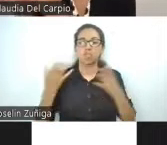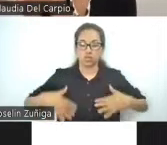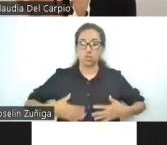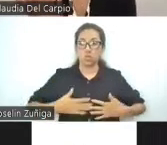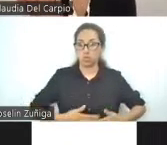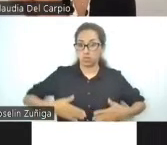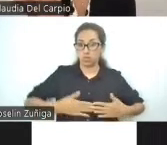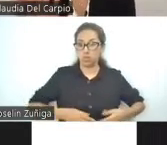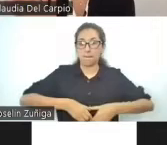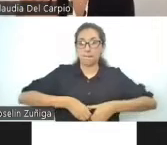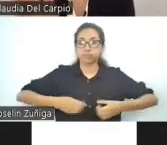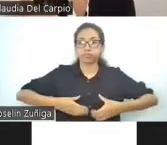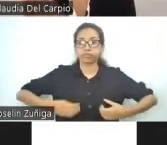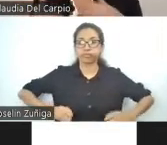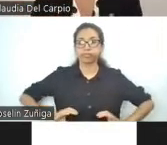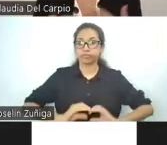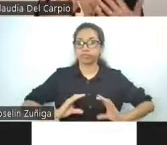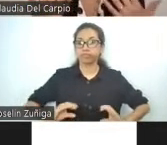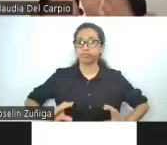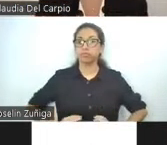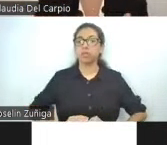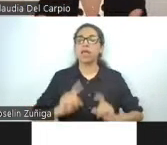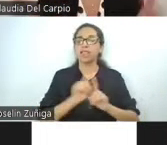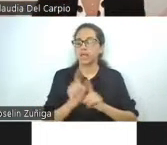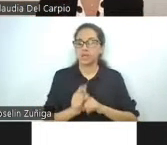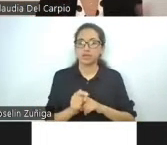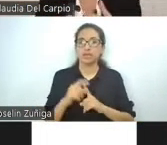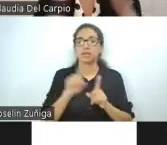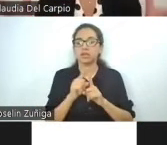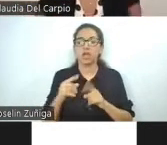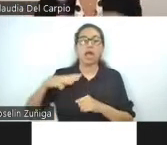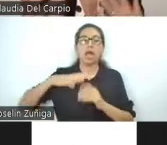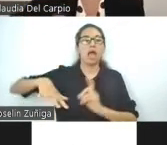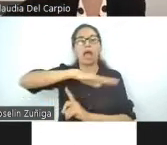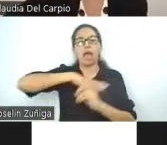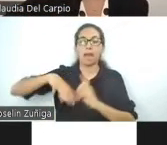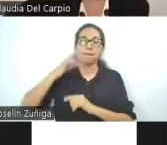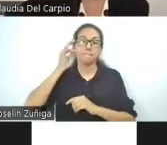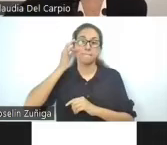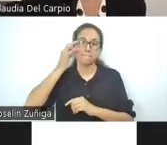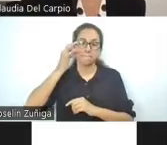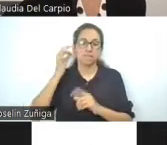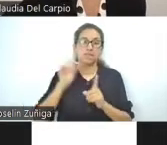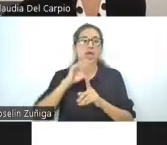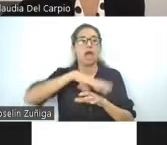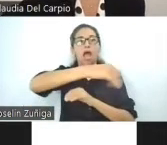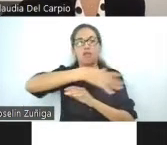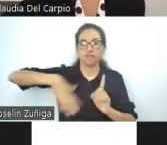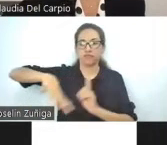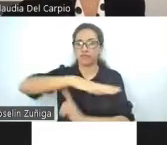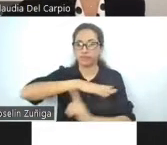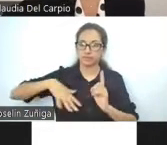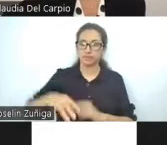del intestino, del recto y del ano, como de patógenos ambientales, de la piel y del exterior. Por